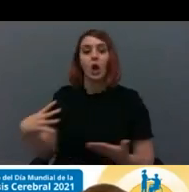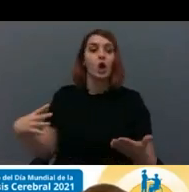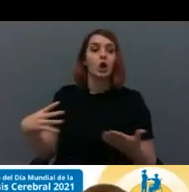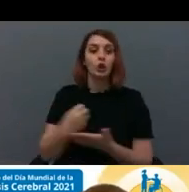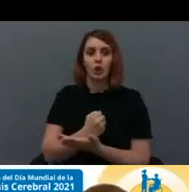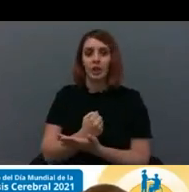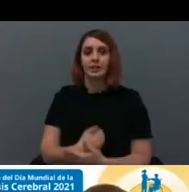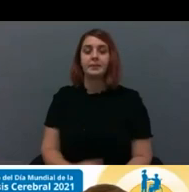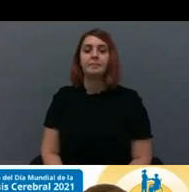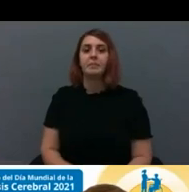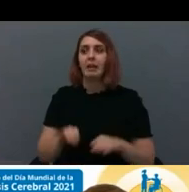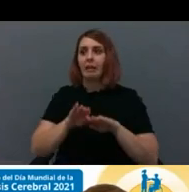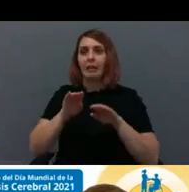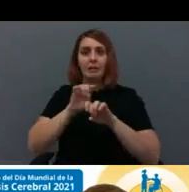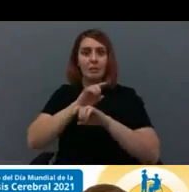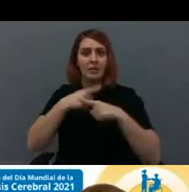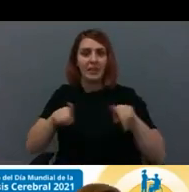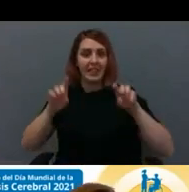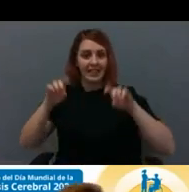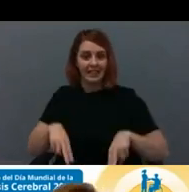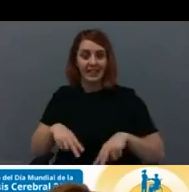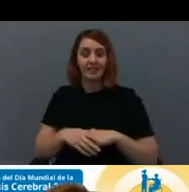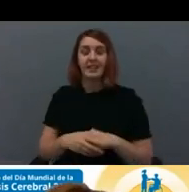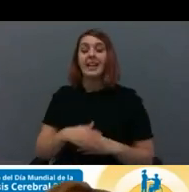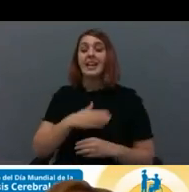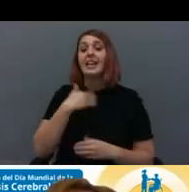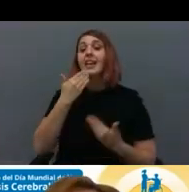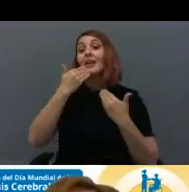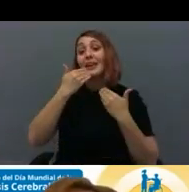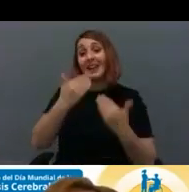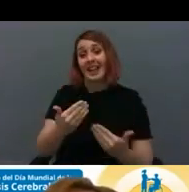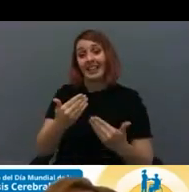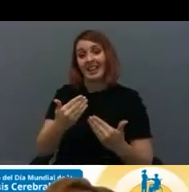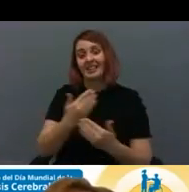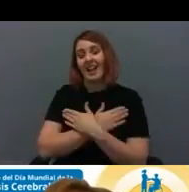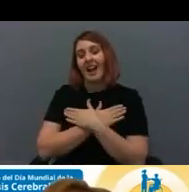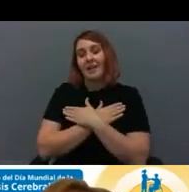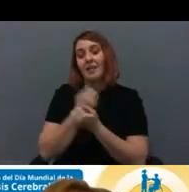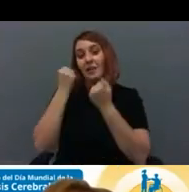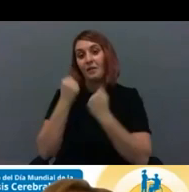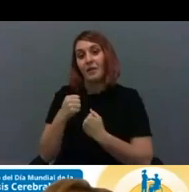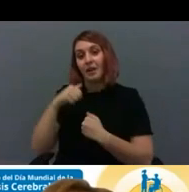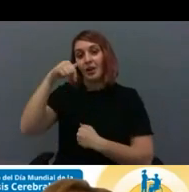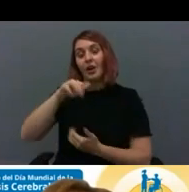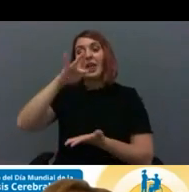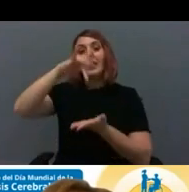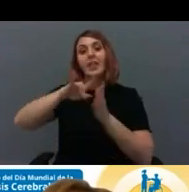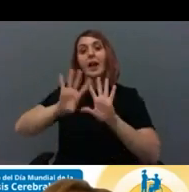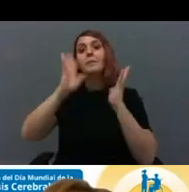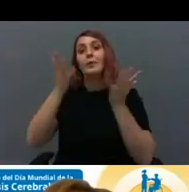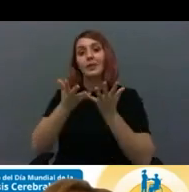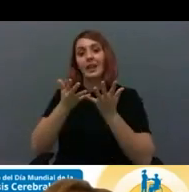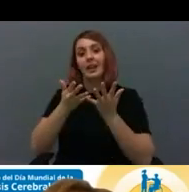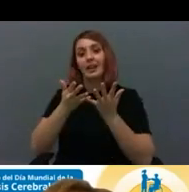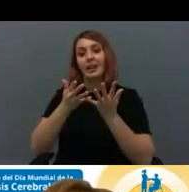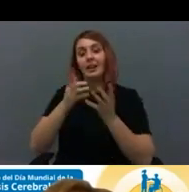sin distinción. Por mi parte, daros las gracias y mandaros un fuerte abrazo en este Día Mundial de